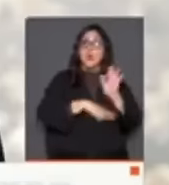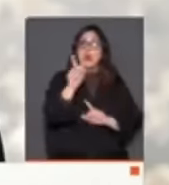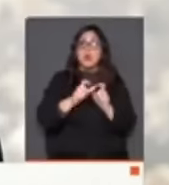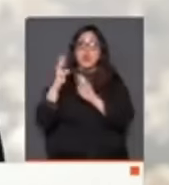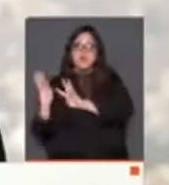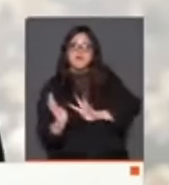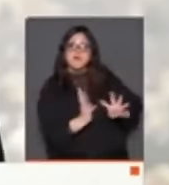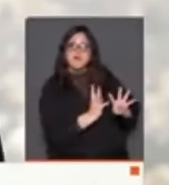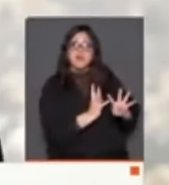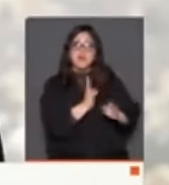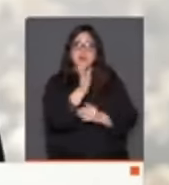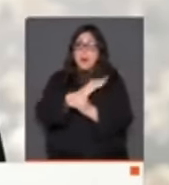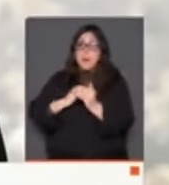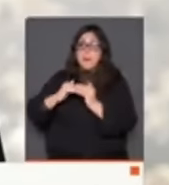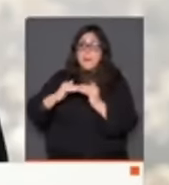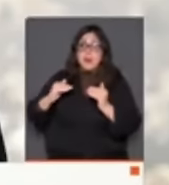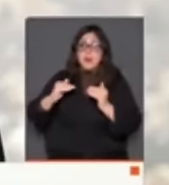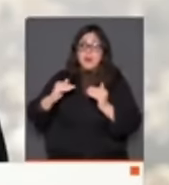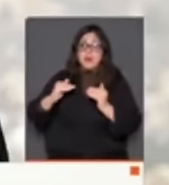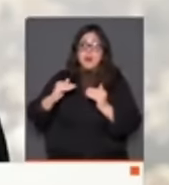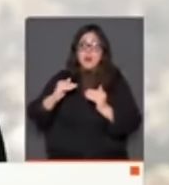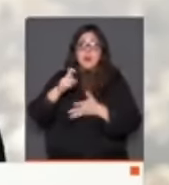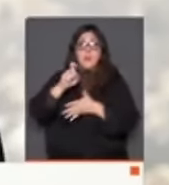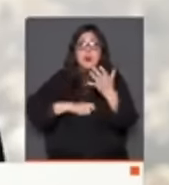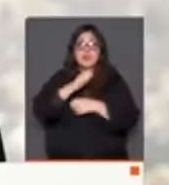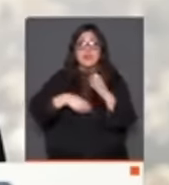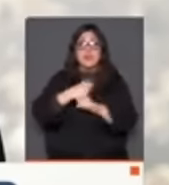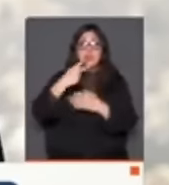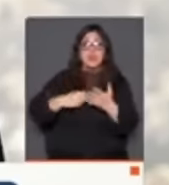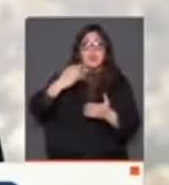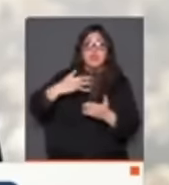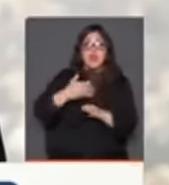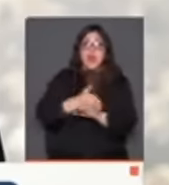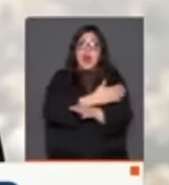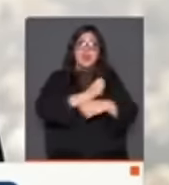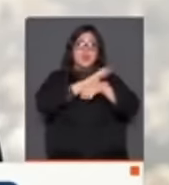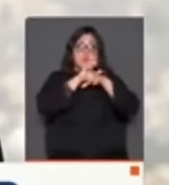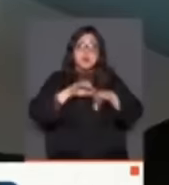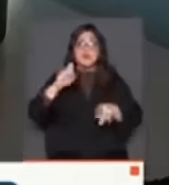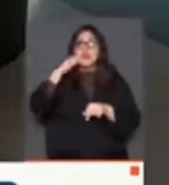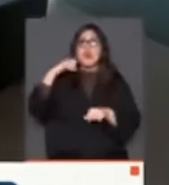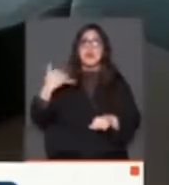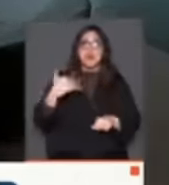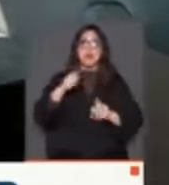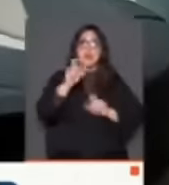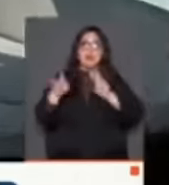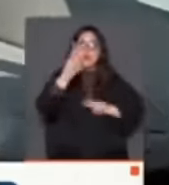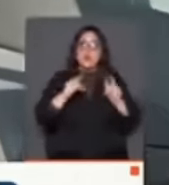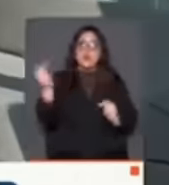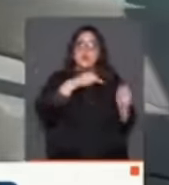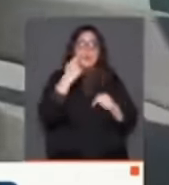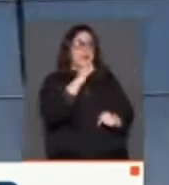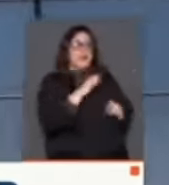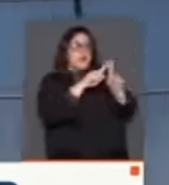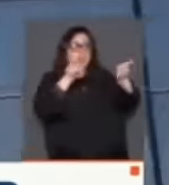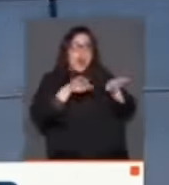versus el mismo mes del año 2019, o sea, prepandemia, que fue un año muy marcado por el turista. Pero faltaban las oficinas,